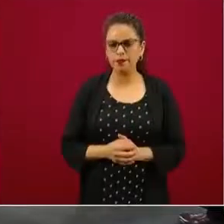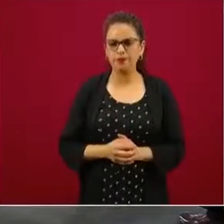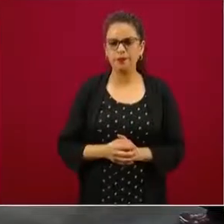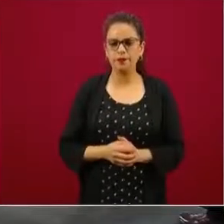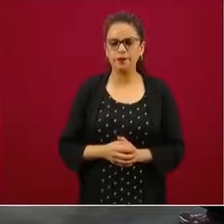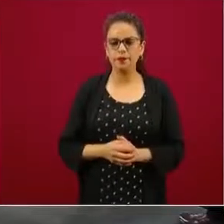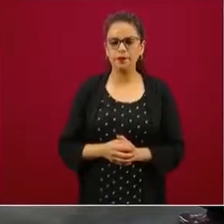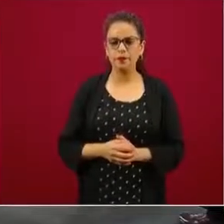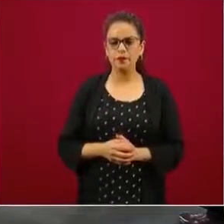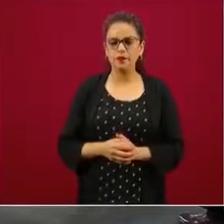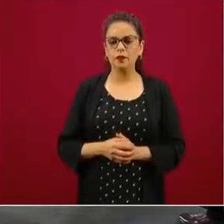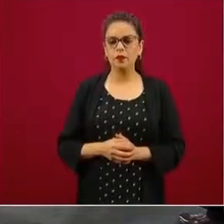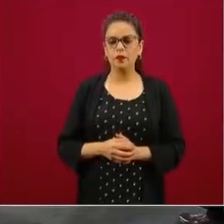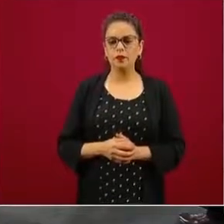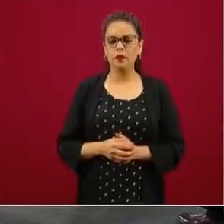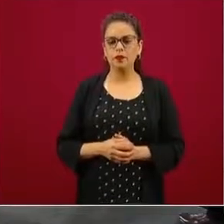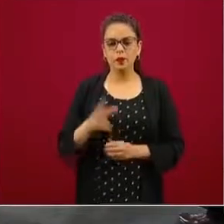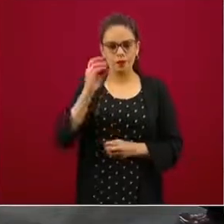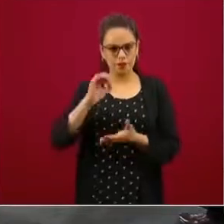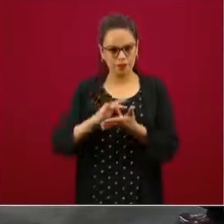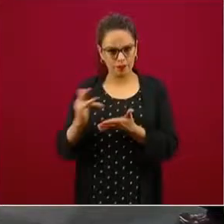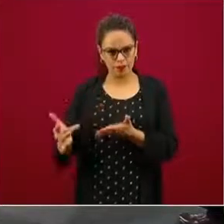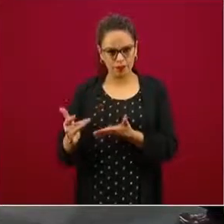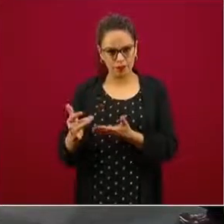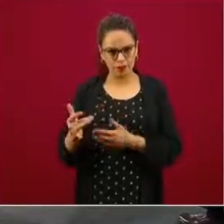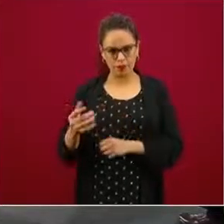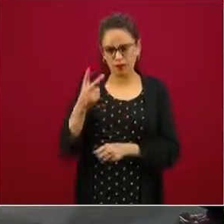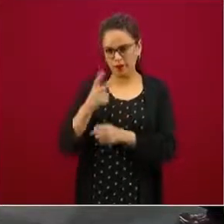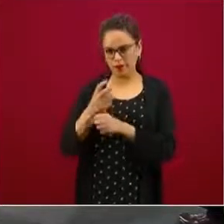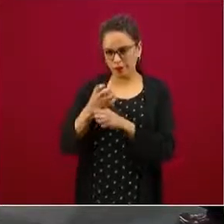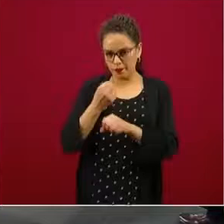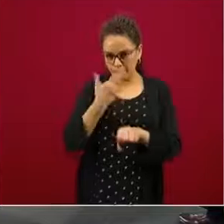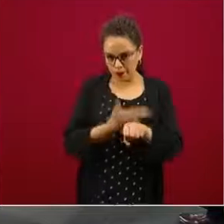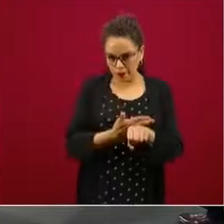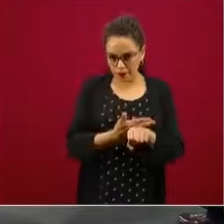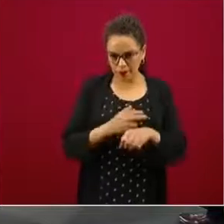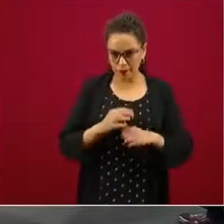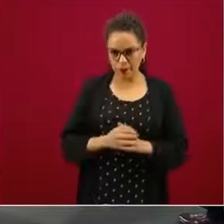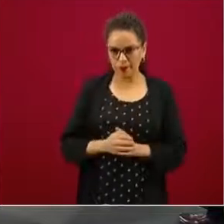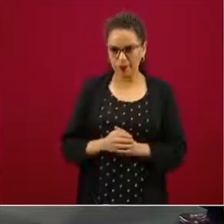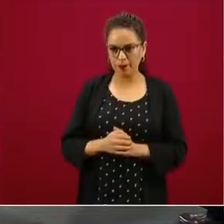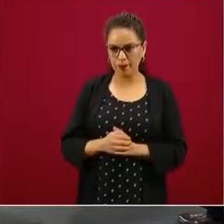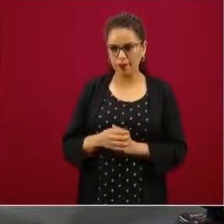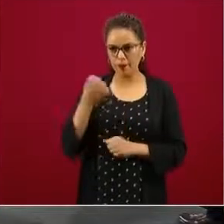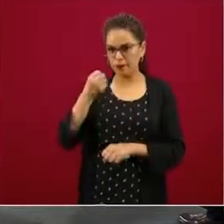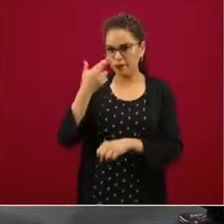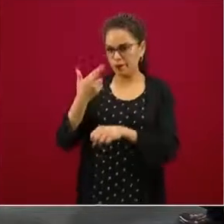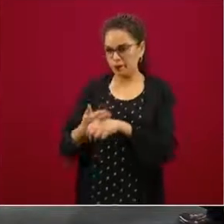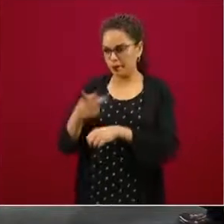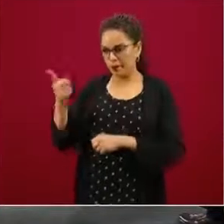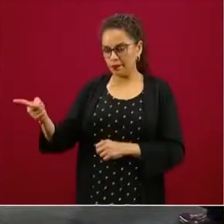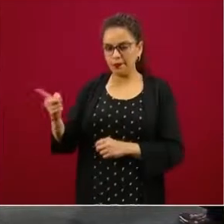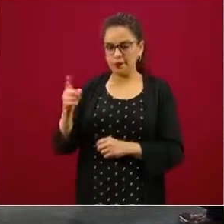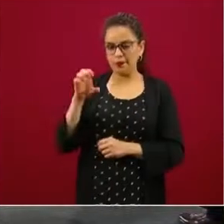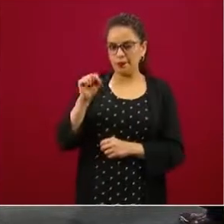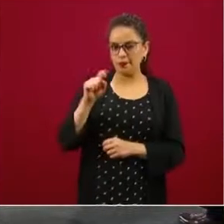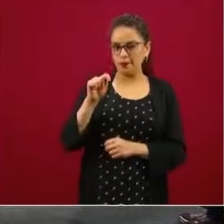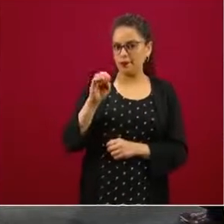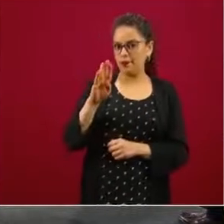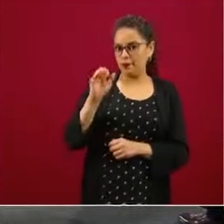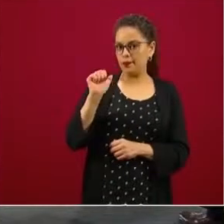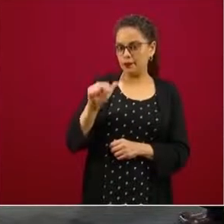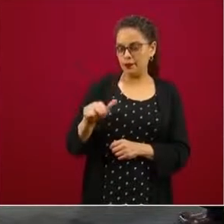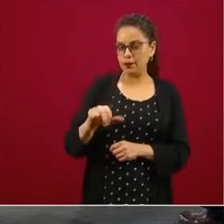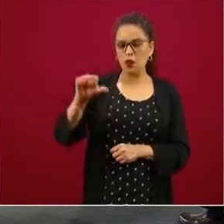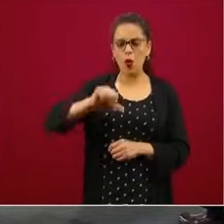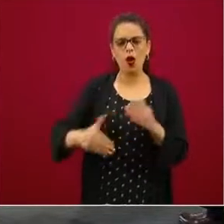comentarles, muchas gracias, secretario Esteban Moctezuma, sobre lo que vimos en la mañana,